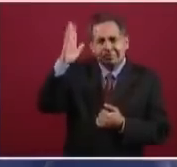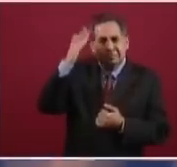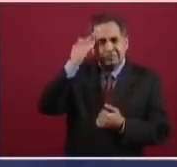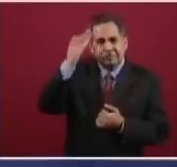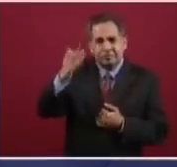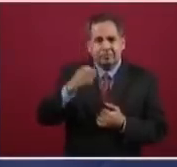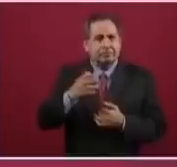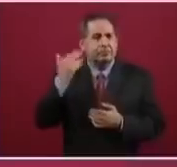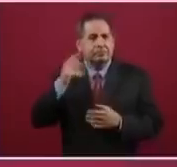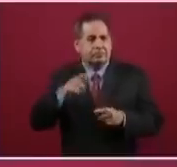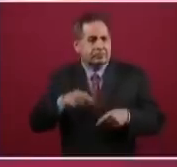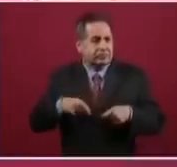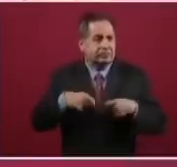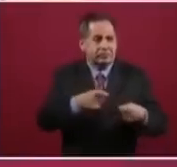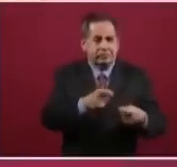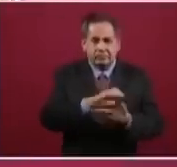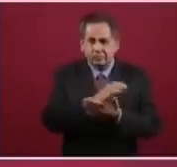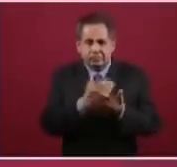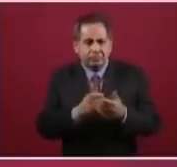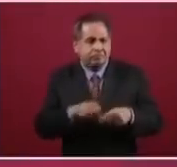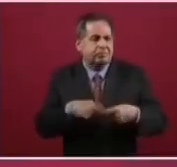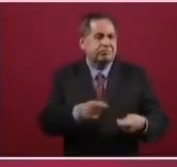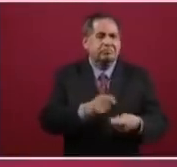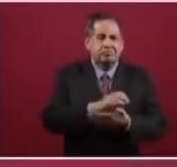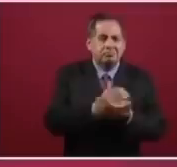concesionar dar subvenciones